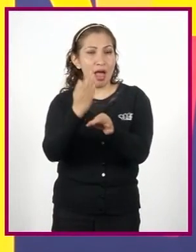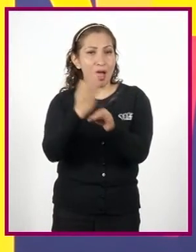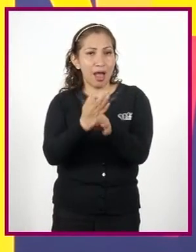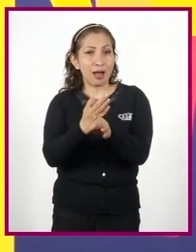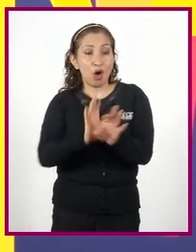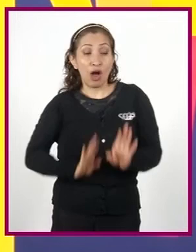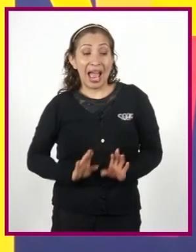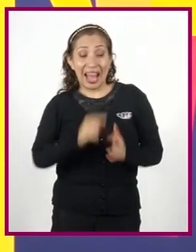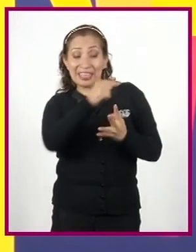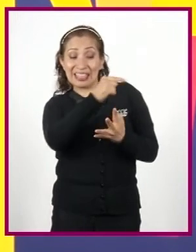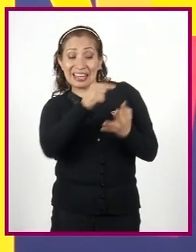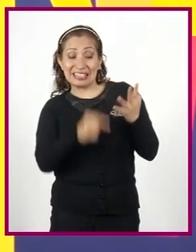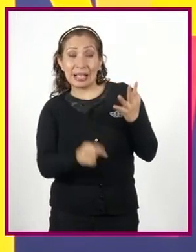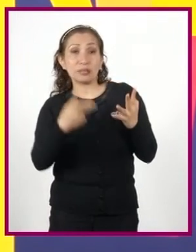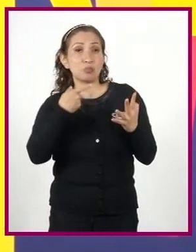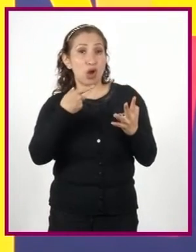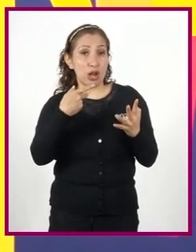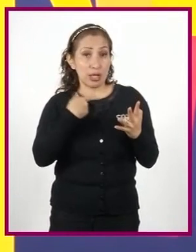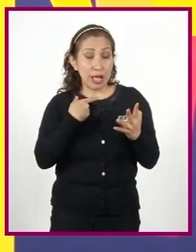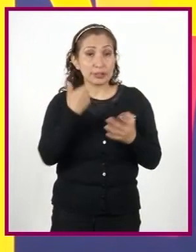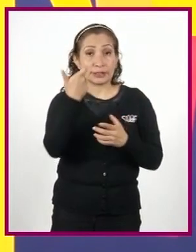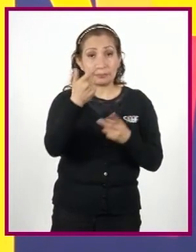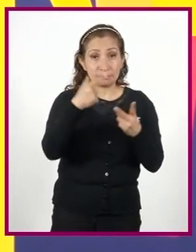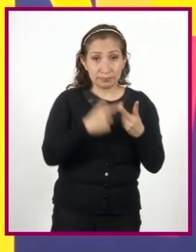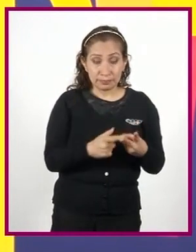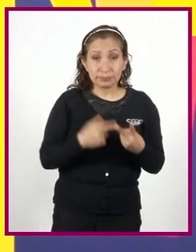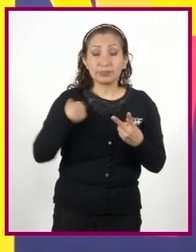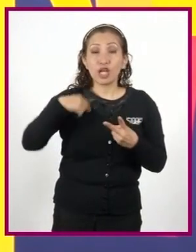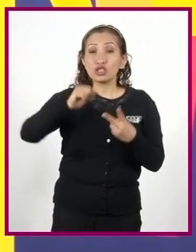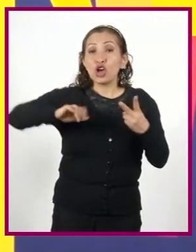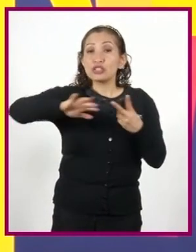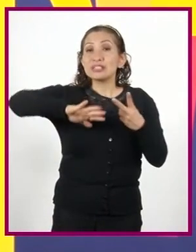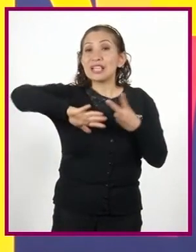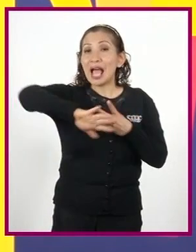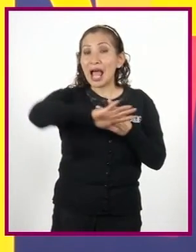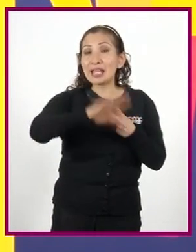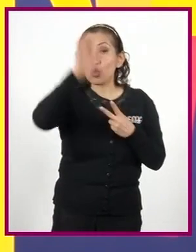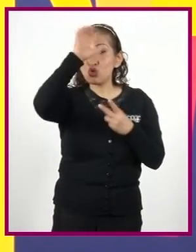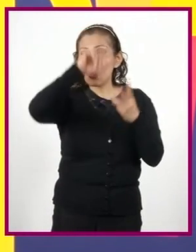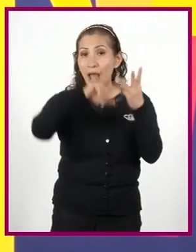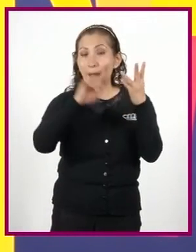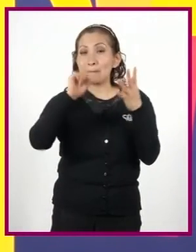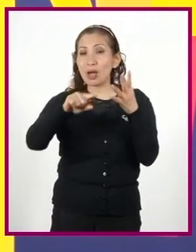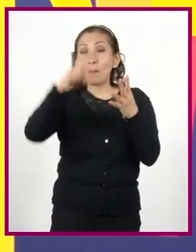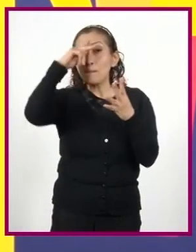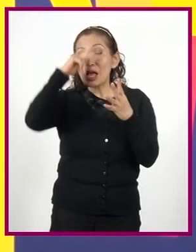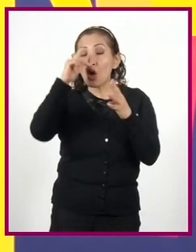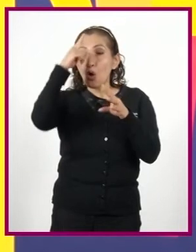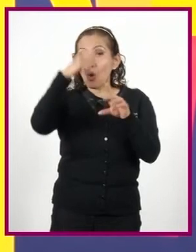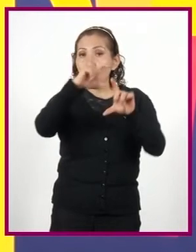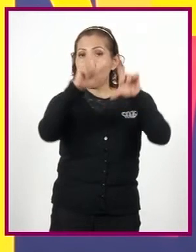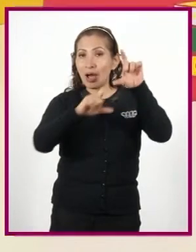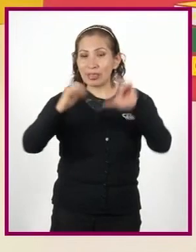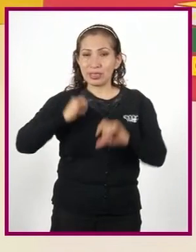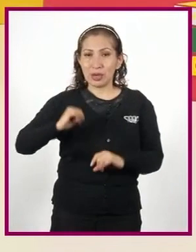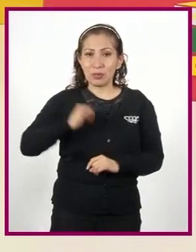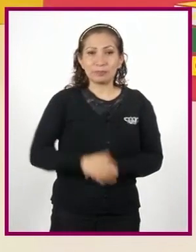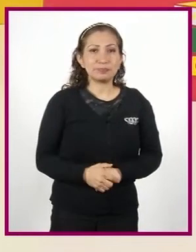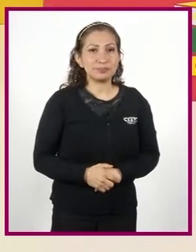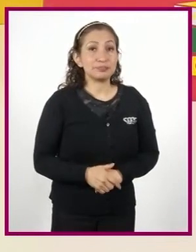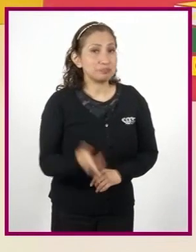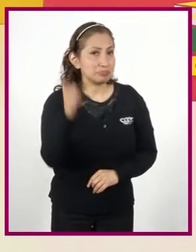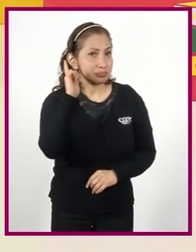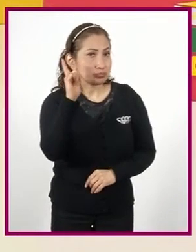las características políticas, económicas, sociales y culturales del México antiguo.